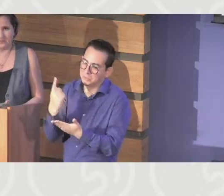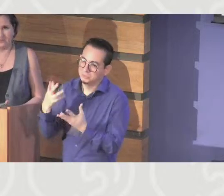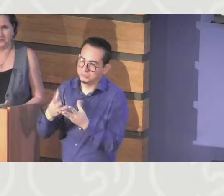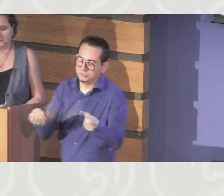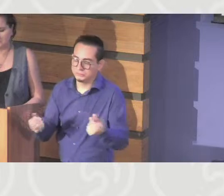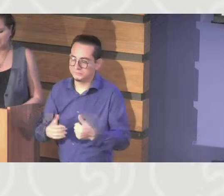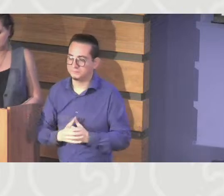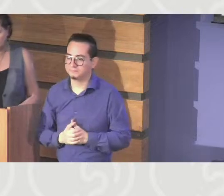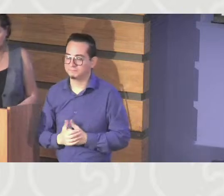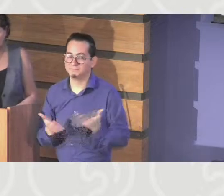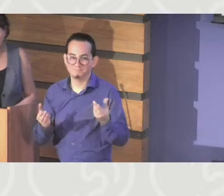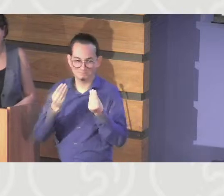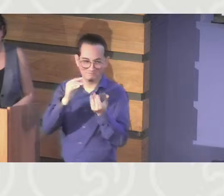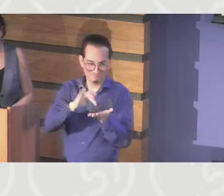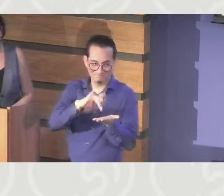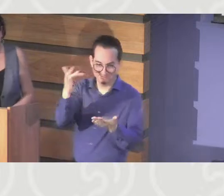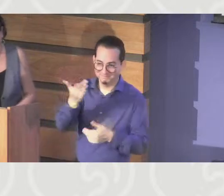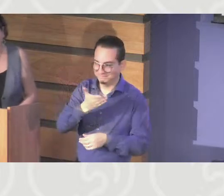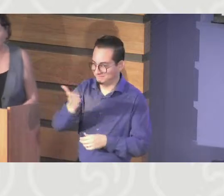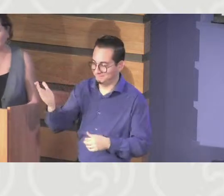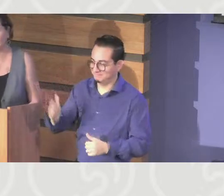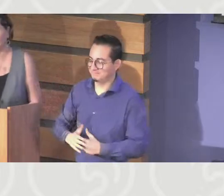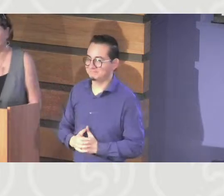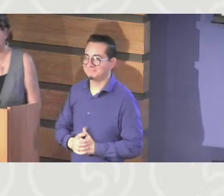Muchas gracias.